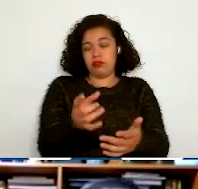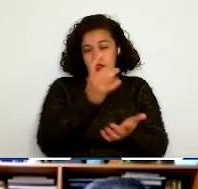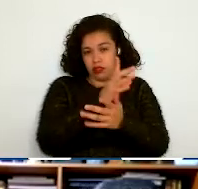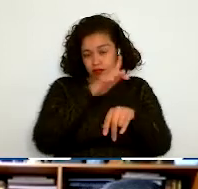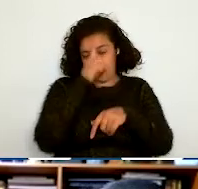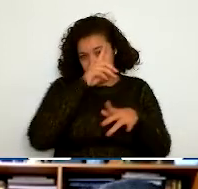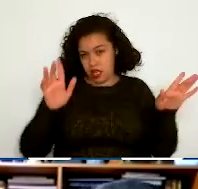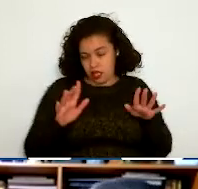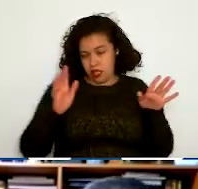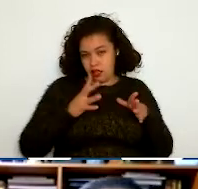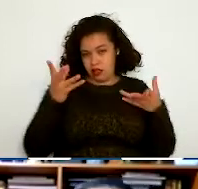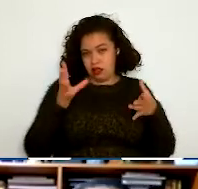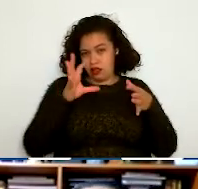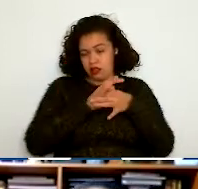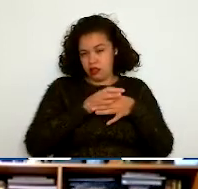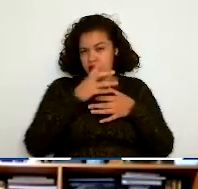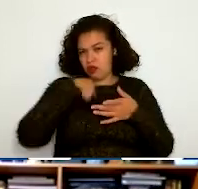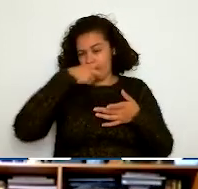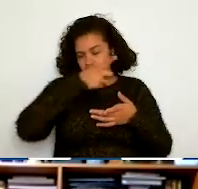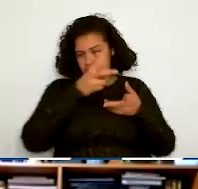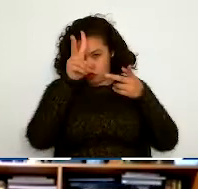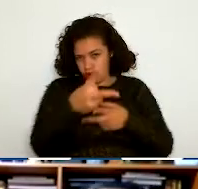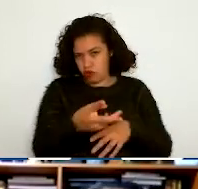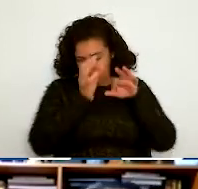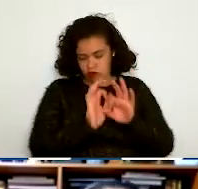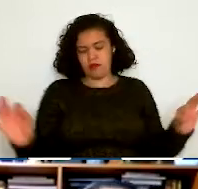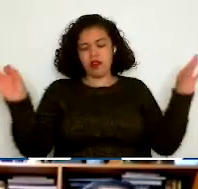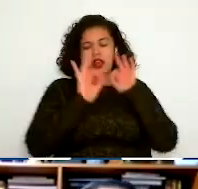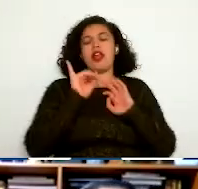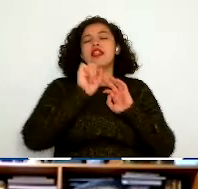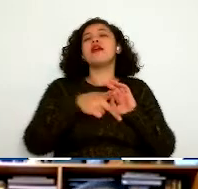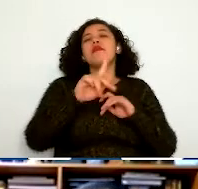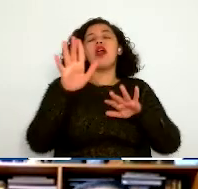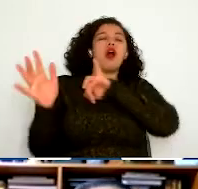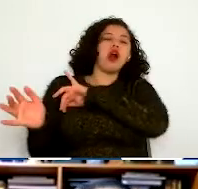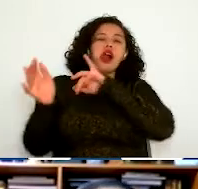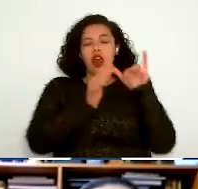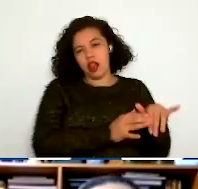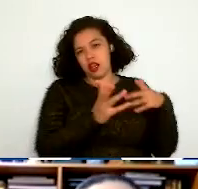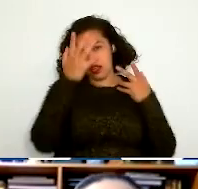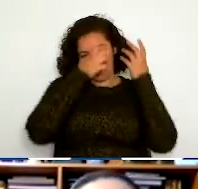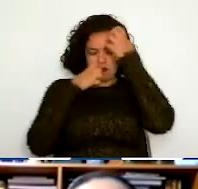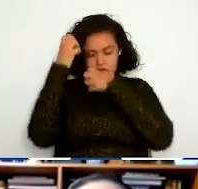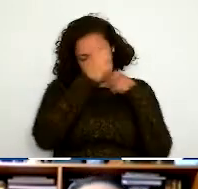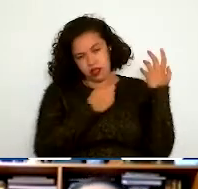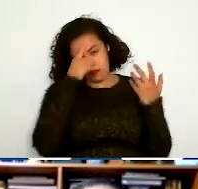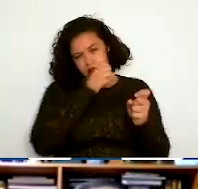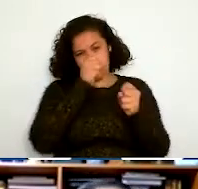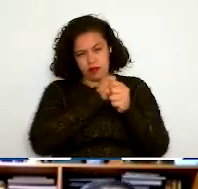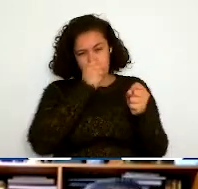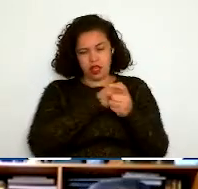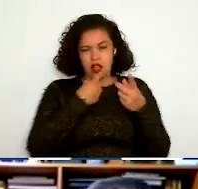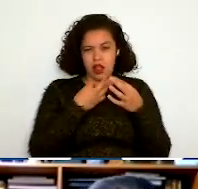¿no? Insisto, ambos son importantes, pero se ha dejado muy de lado el poder hacer estas evaluaciones en prácticas de